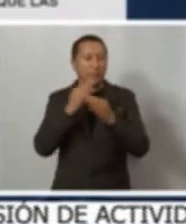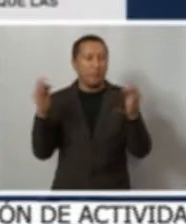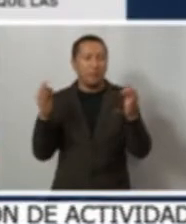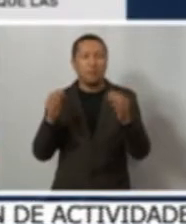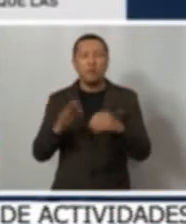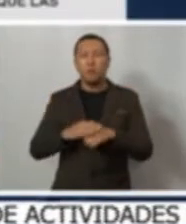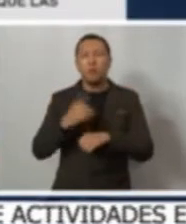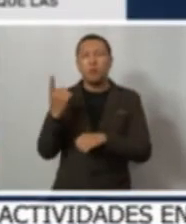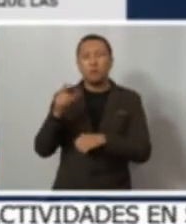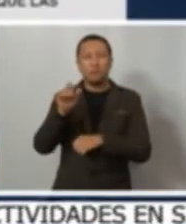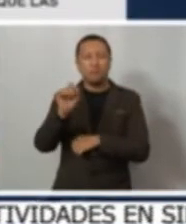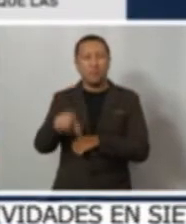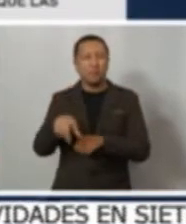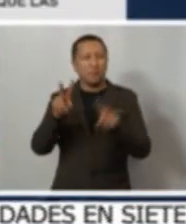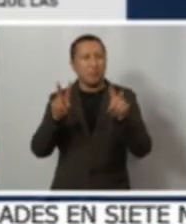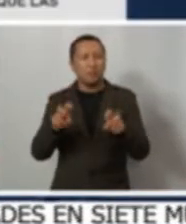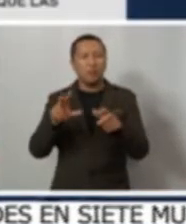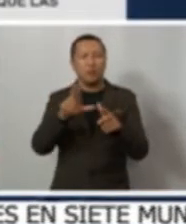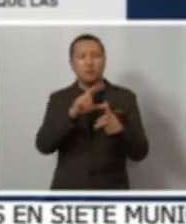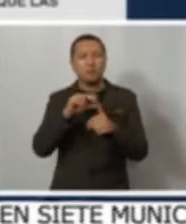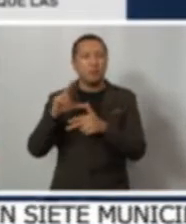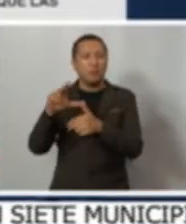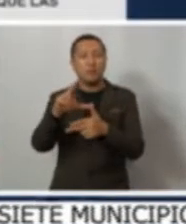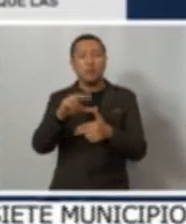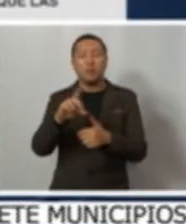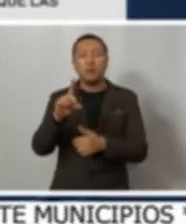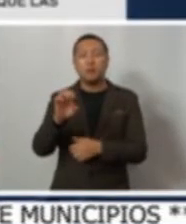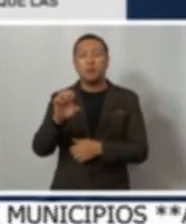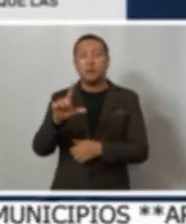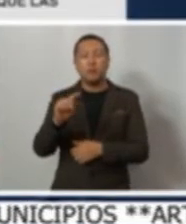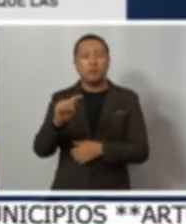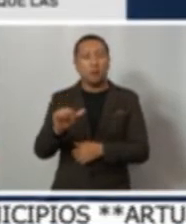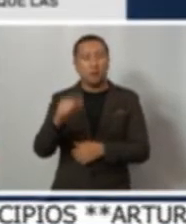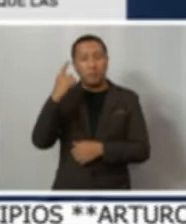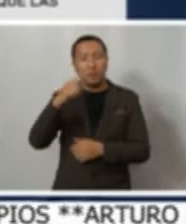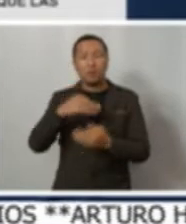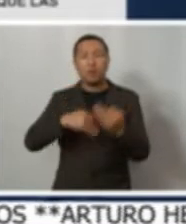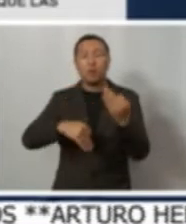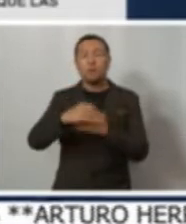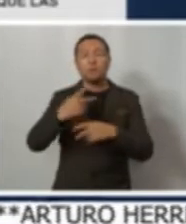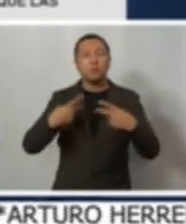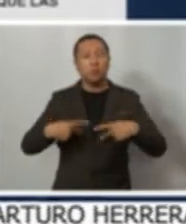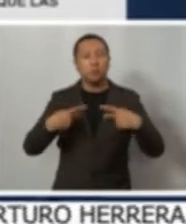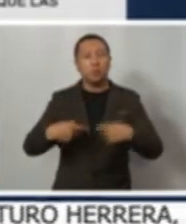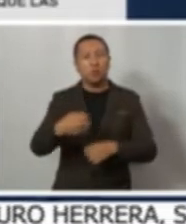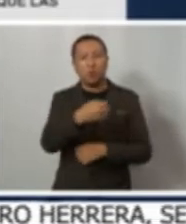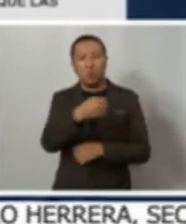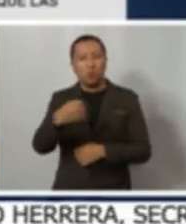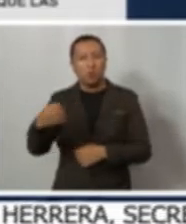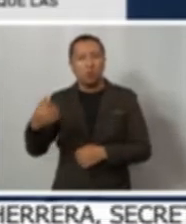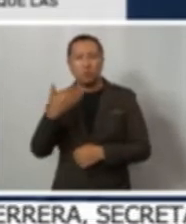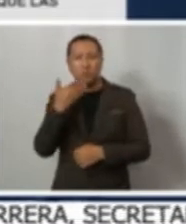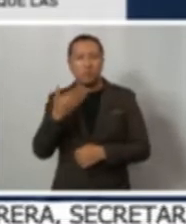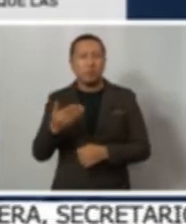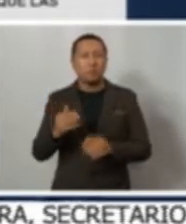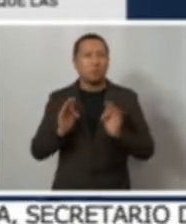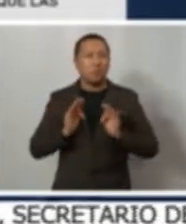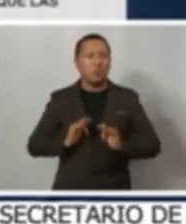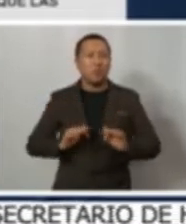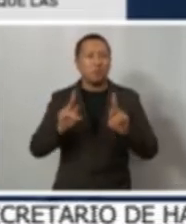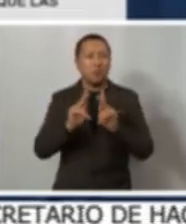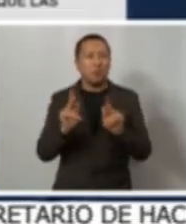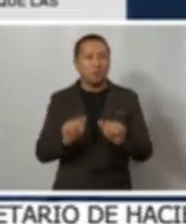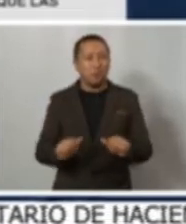meteorológicas que se generan por el huracán Delta y con la finalidad de mantener el orden público y salvaguardar la seguridad de